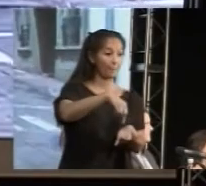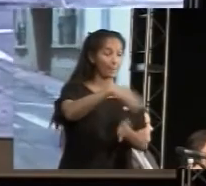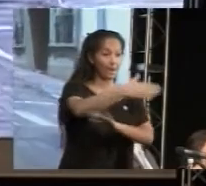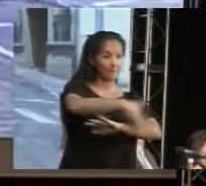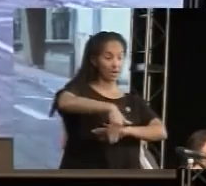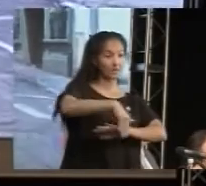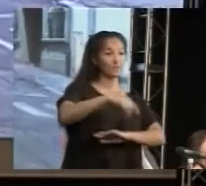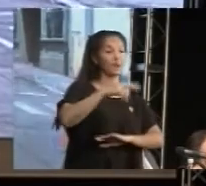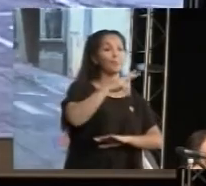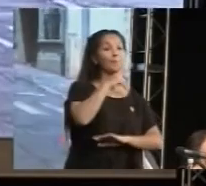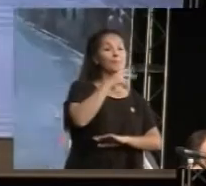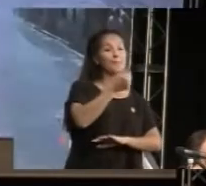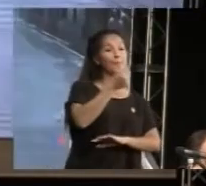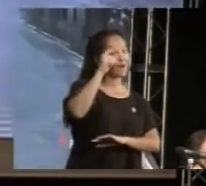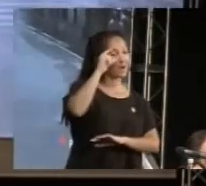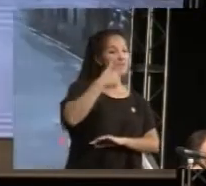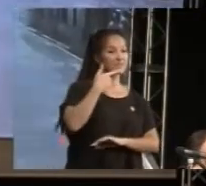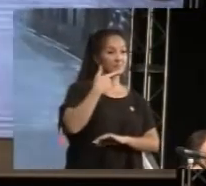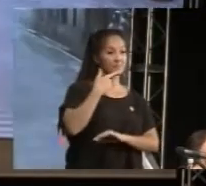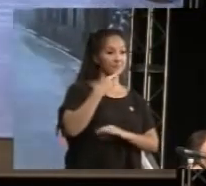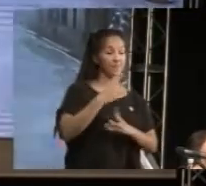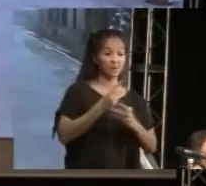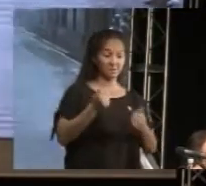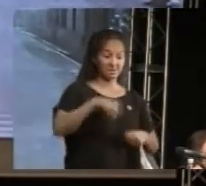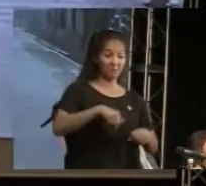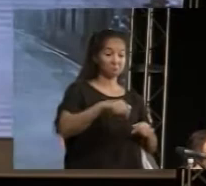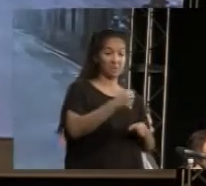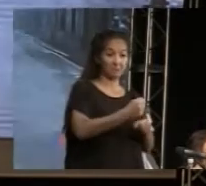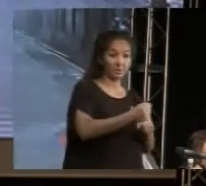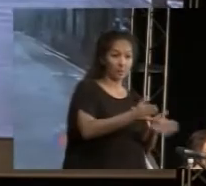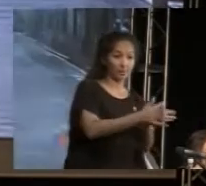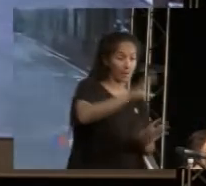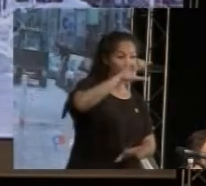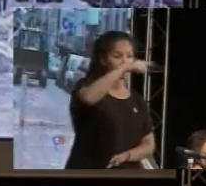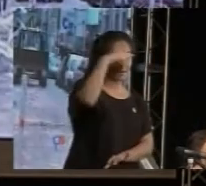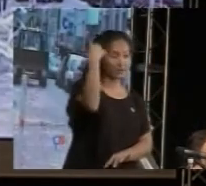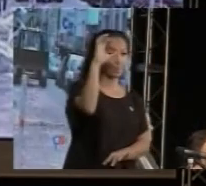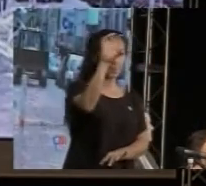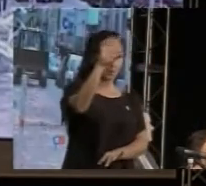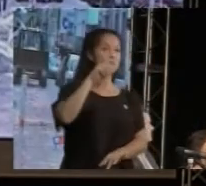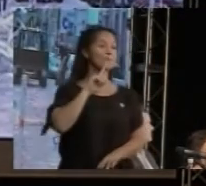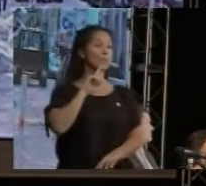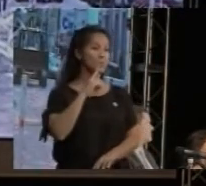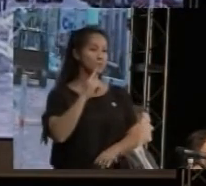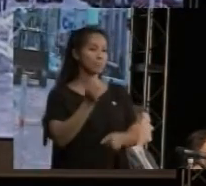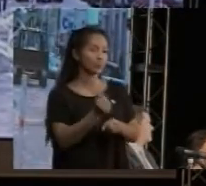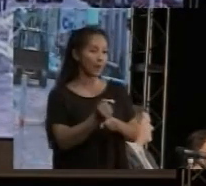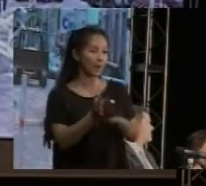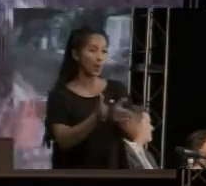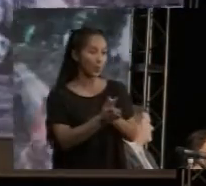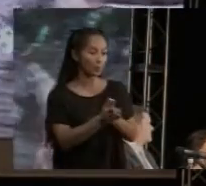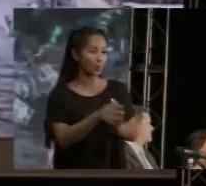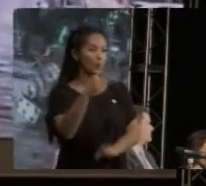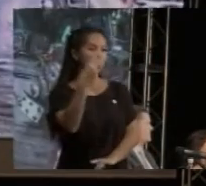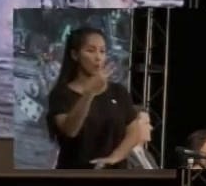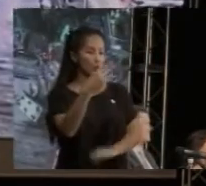Báez. Concluimos así que mediante el trabajo coordinado entre la Nación, la provincia y el municipio estamos alcanzando las dos